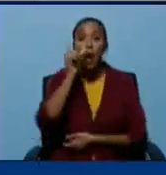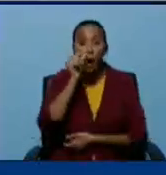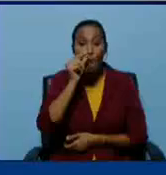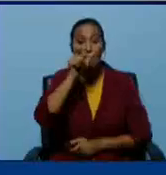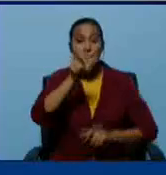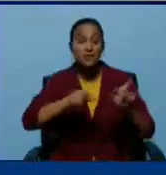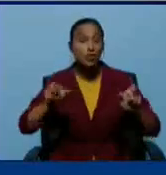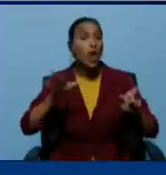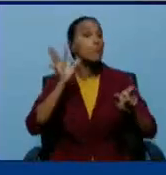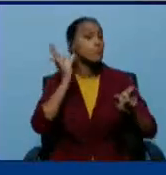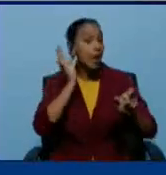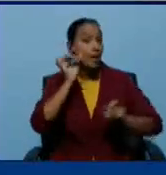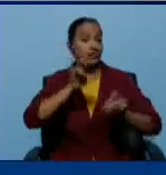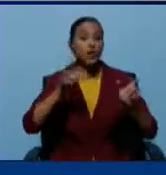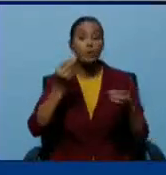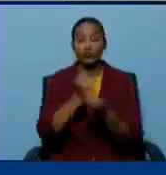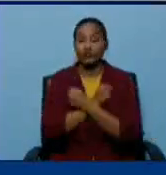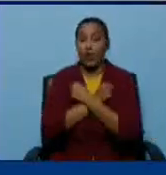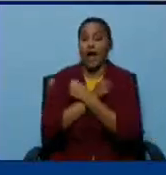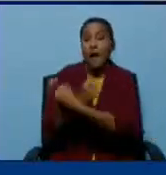a Venezuela.